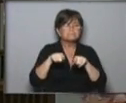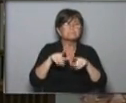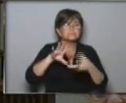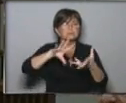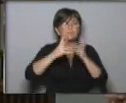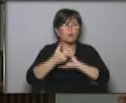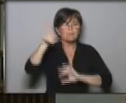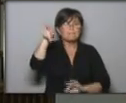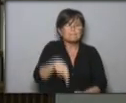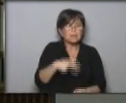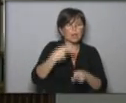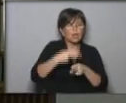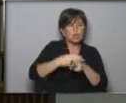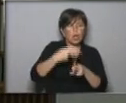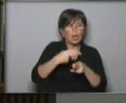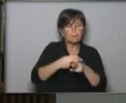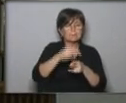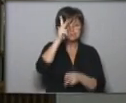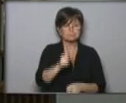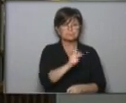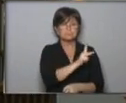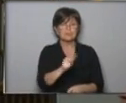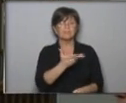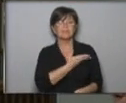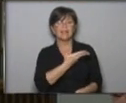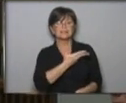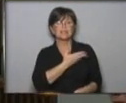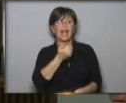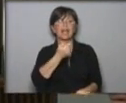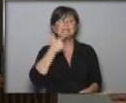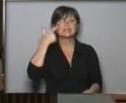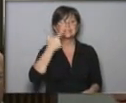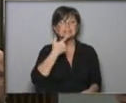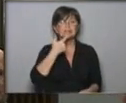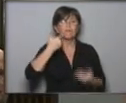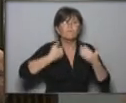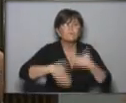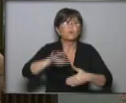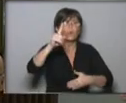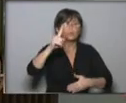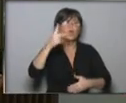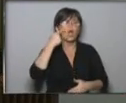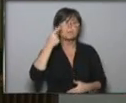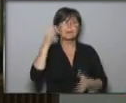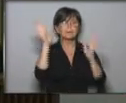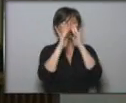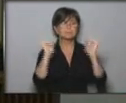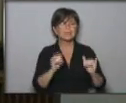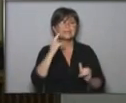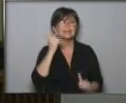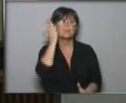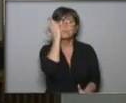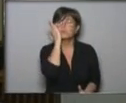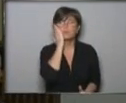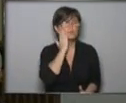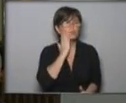porque decía el Papa, Francisco de Asís fue un hombre de paz y de